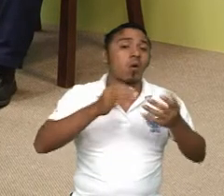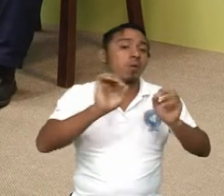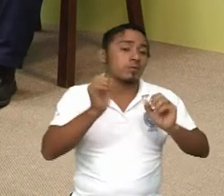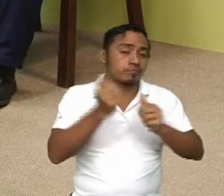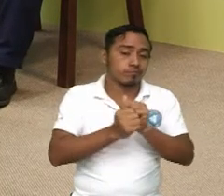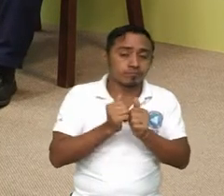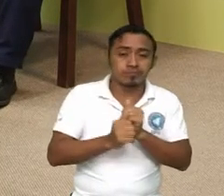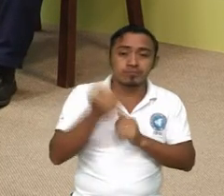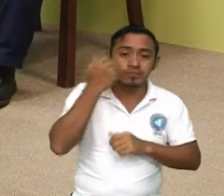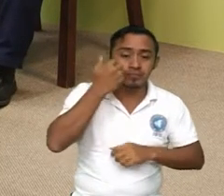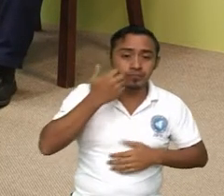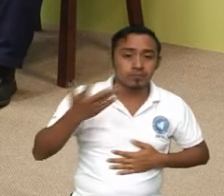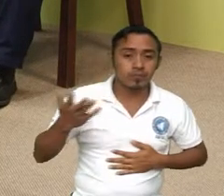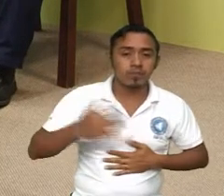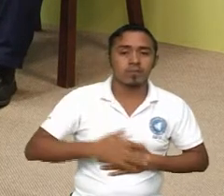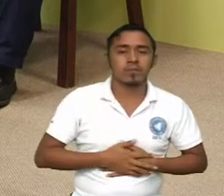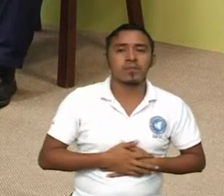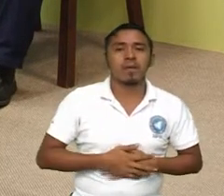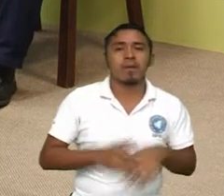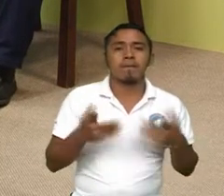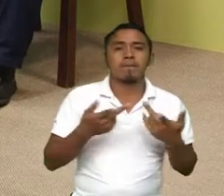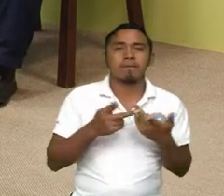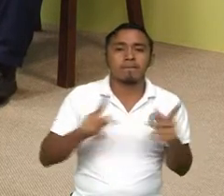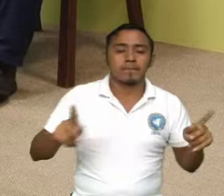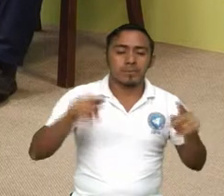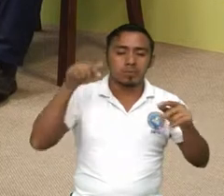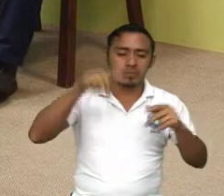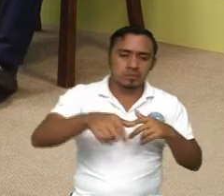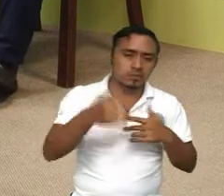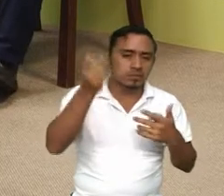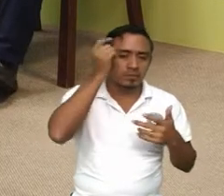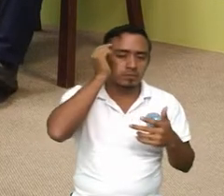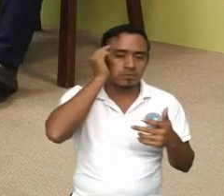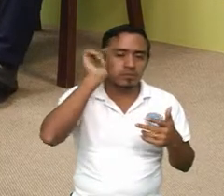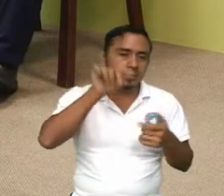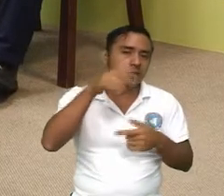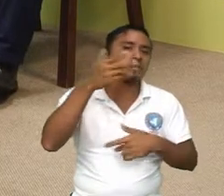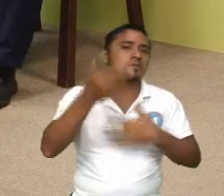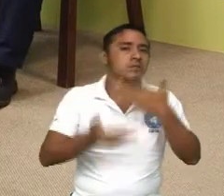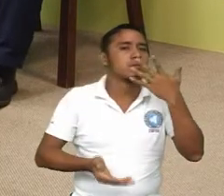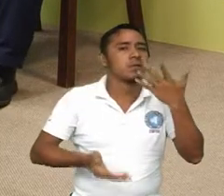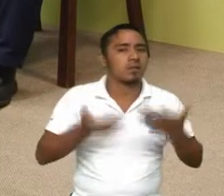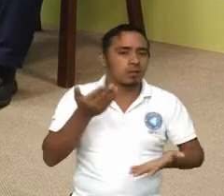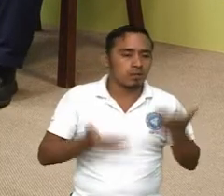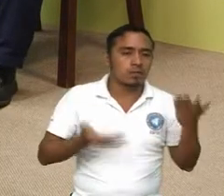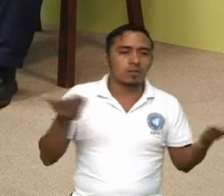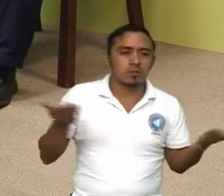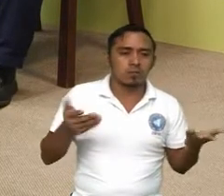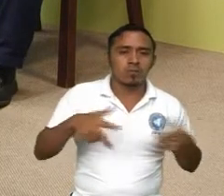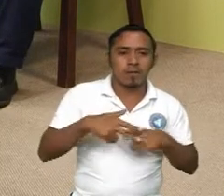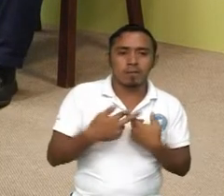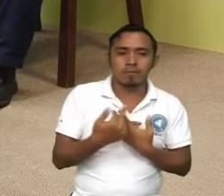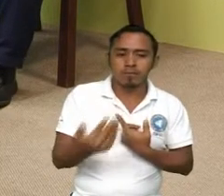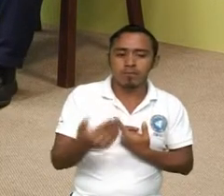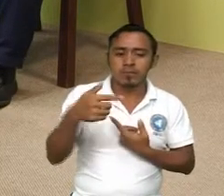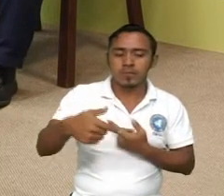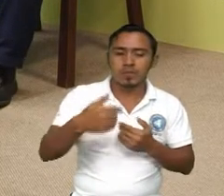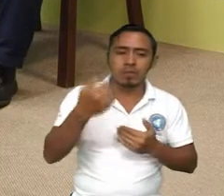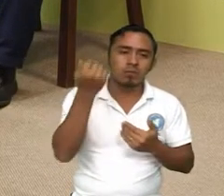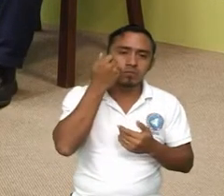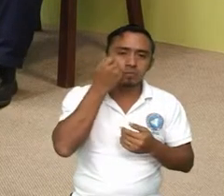positivo pero es un pivote o una forma de pensar de que probablemente haya el inicio de